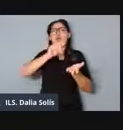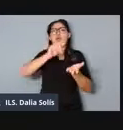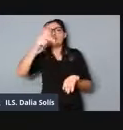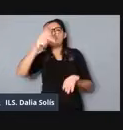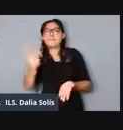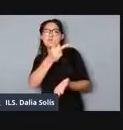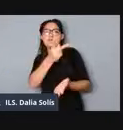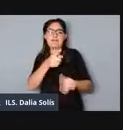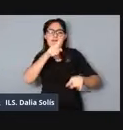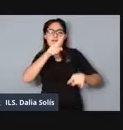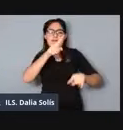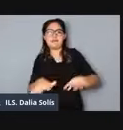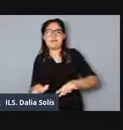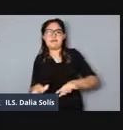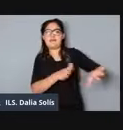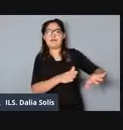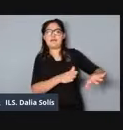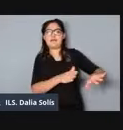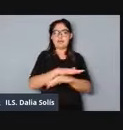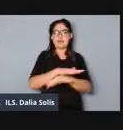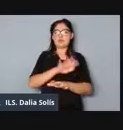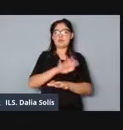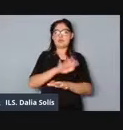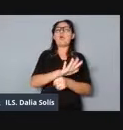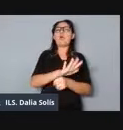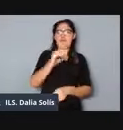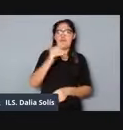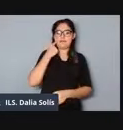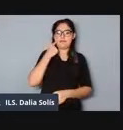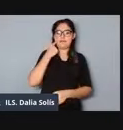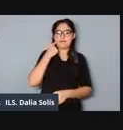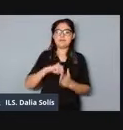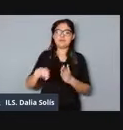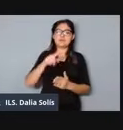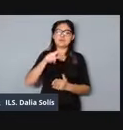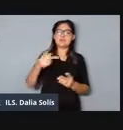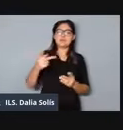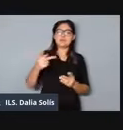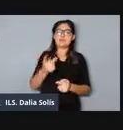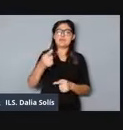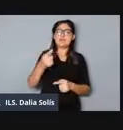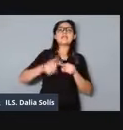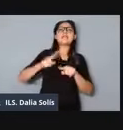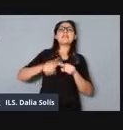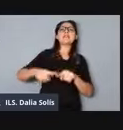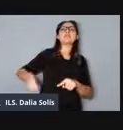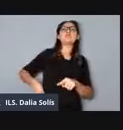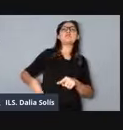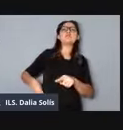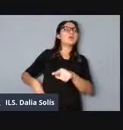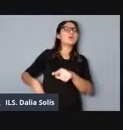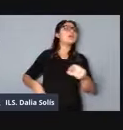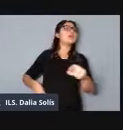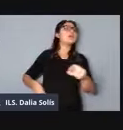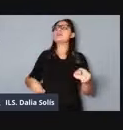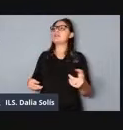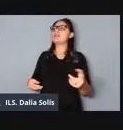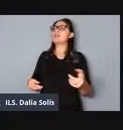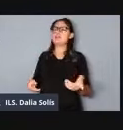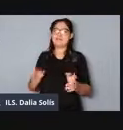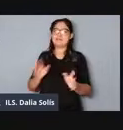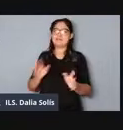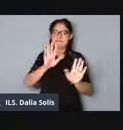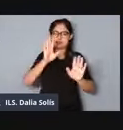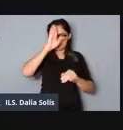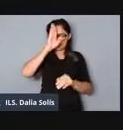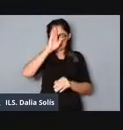o de asumir que hay otra persona culpable, es cuál es mi responsabilidad. Porque una de las